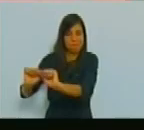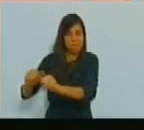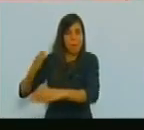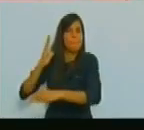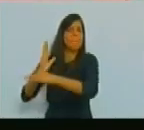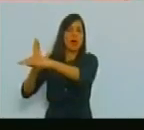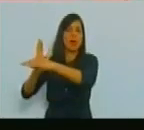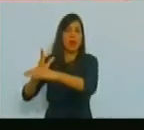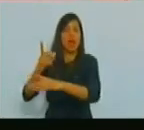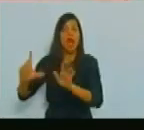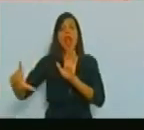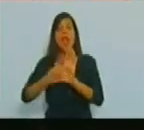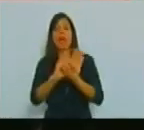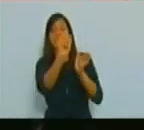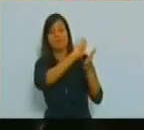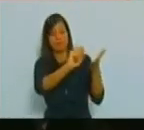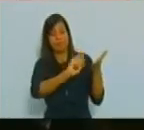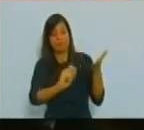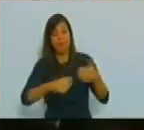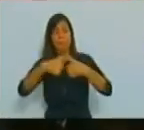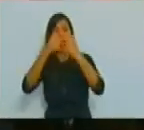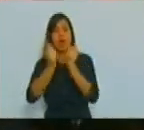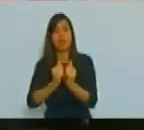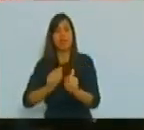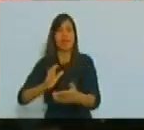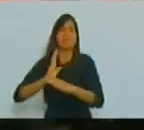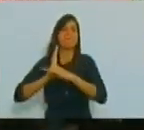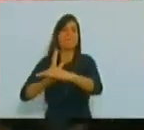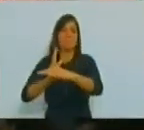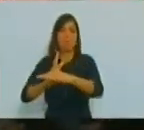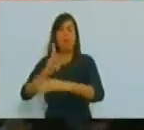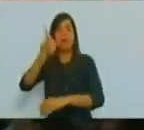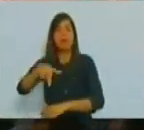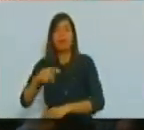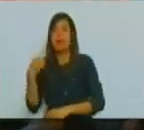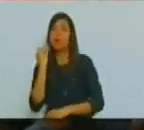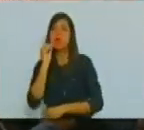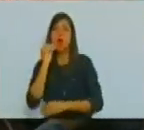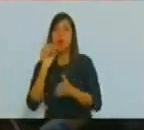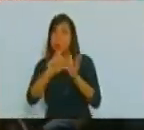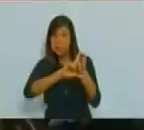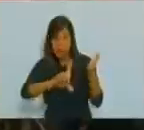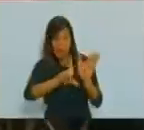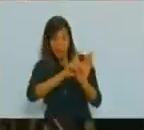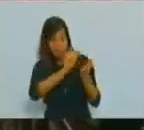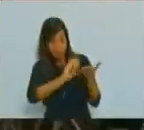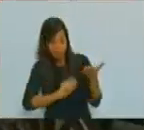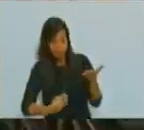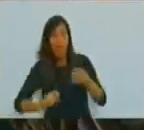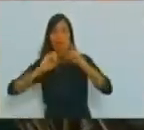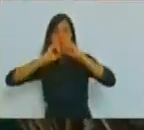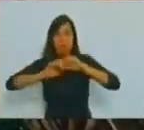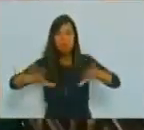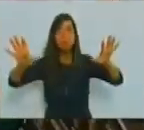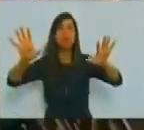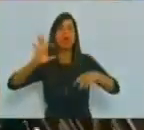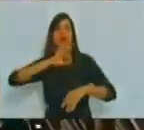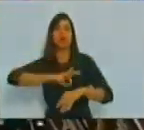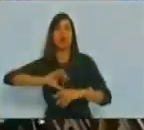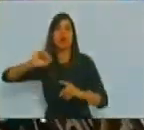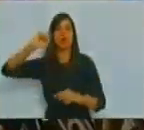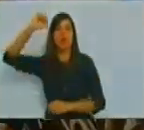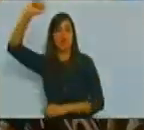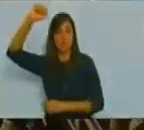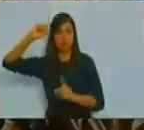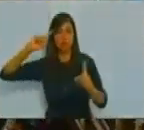aportando a esta ley presidenta y difundirla entre nuestra juventud sobre todo porque es ella la que debe llevar los valores del socialismo como una